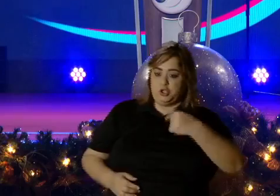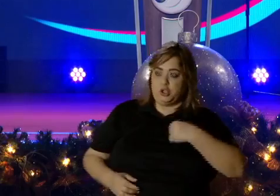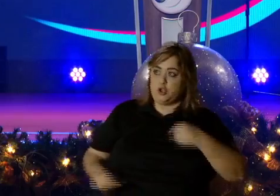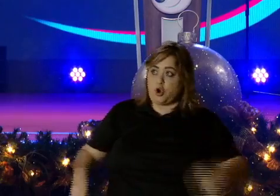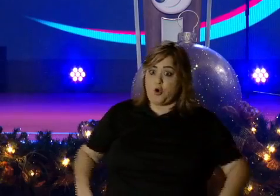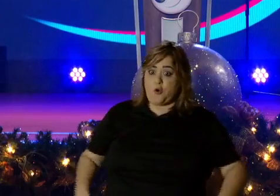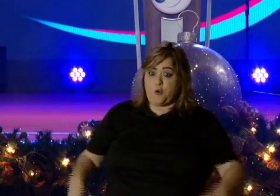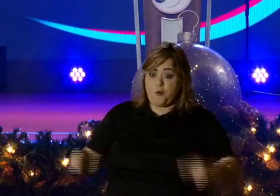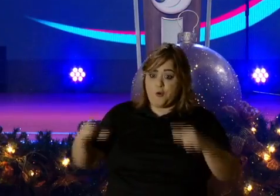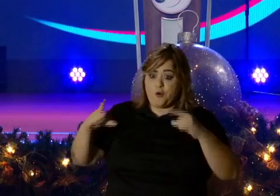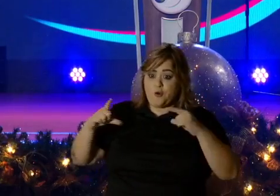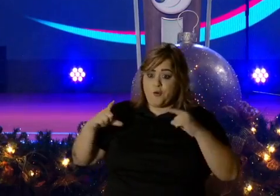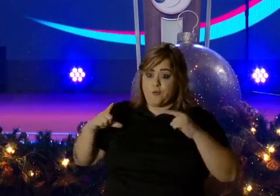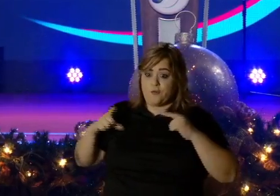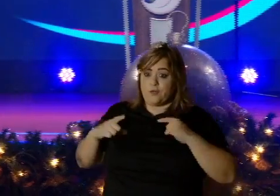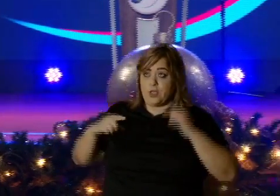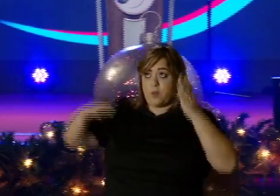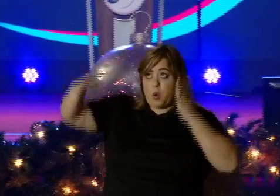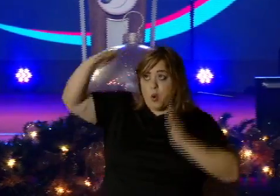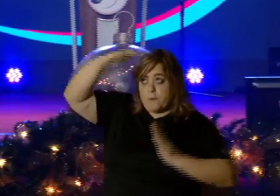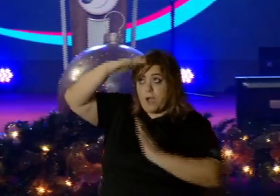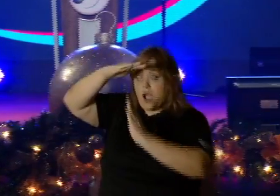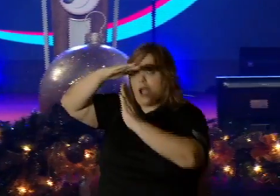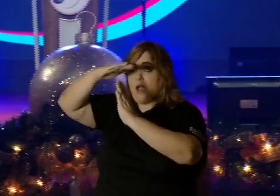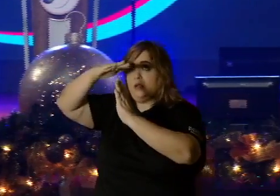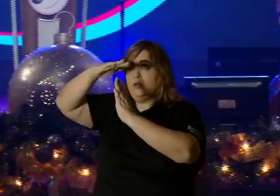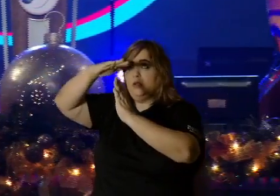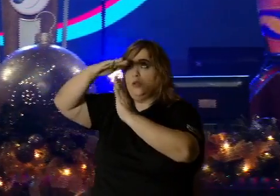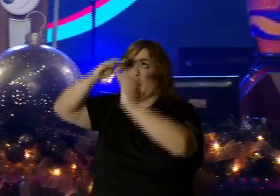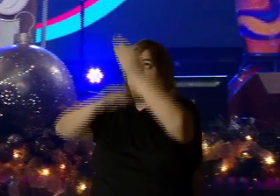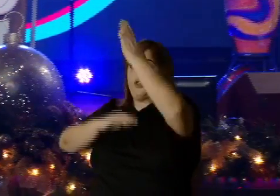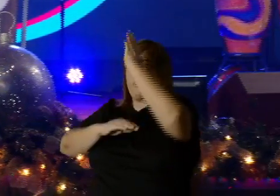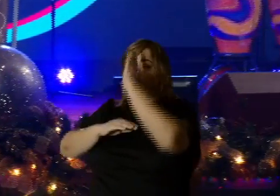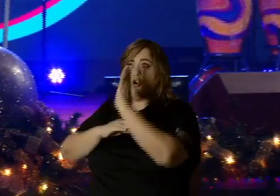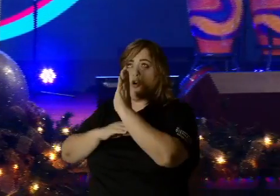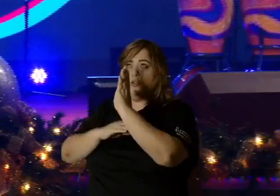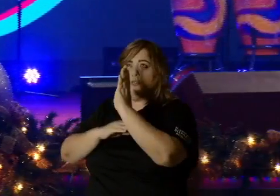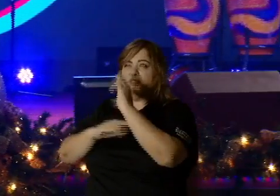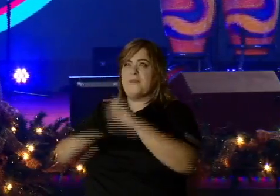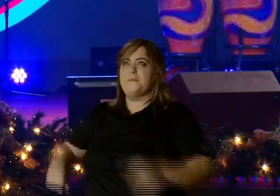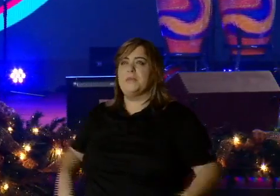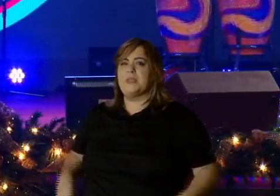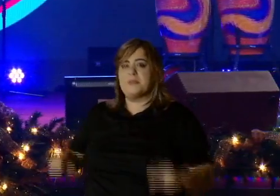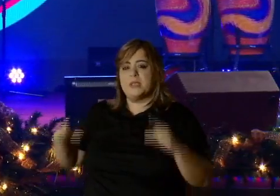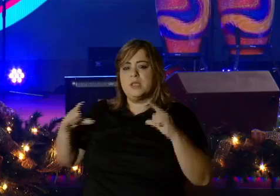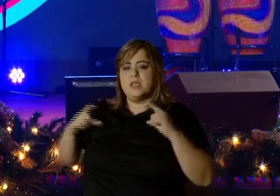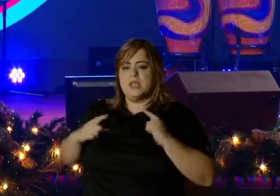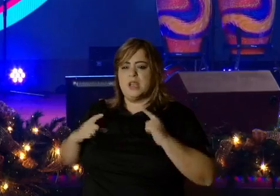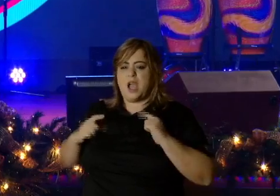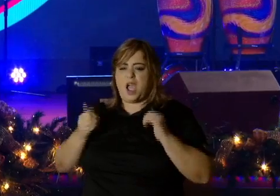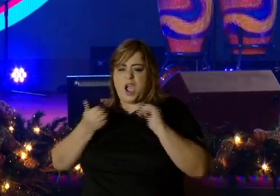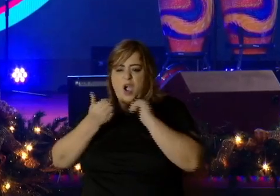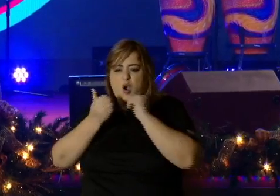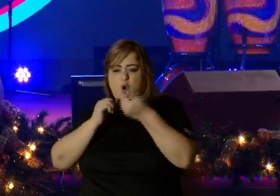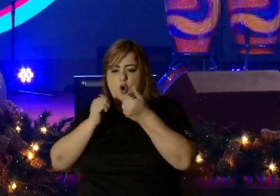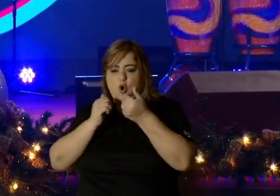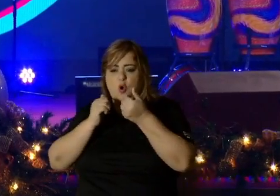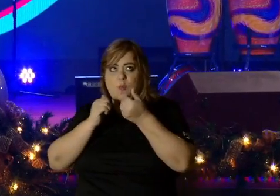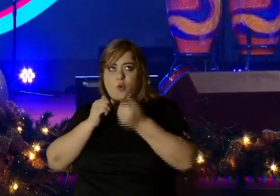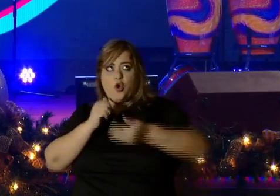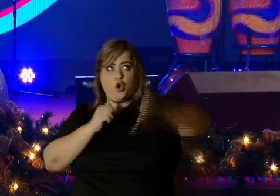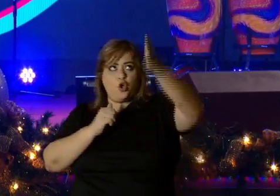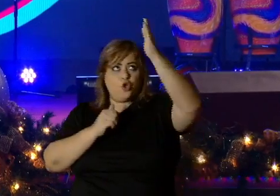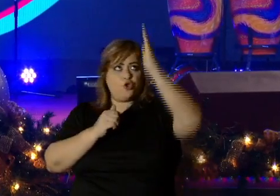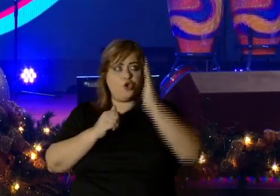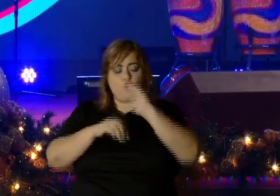Omnipotente, aleluya, el que habita el abrigo del Altísimo morará bajo la sombra del Omnipotente